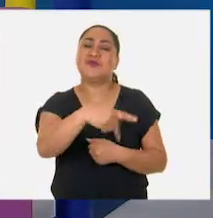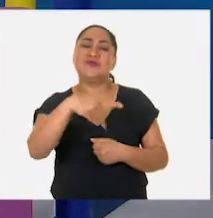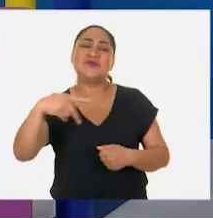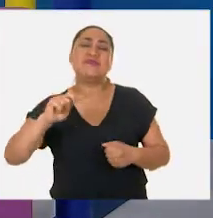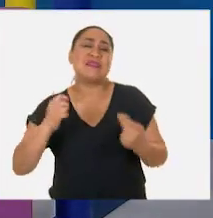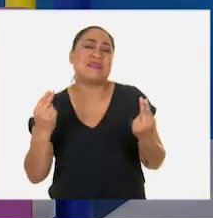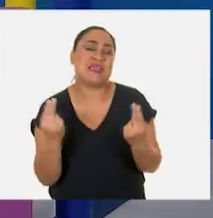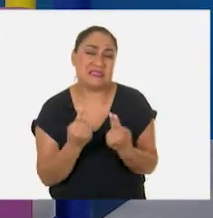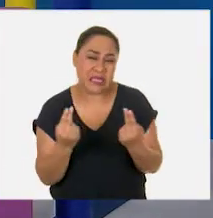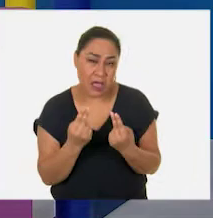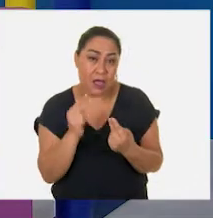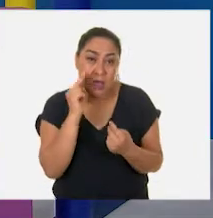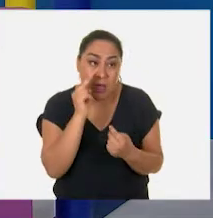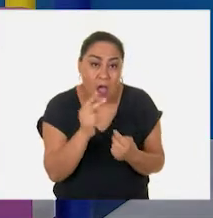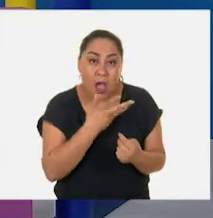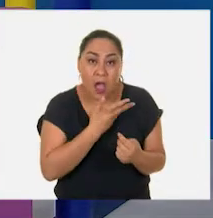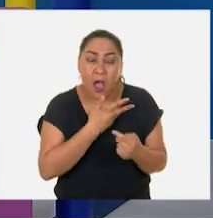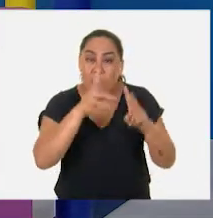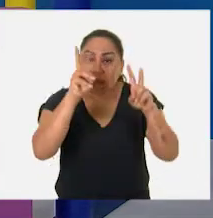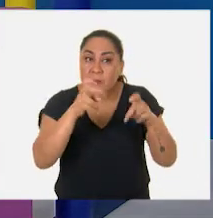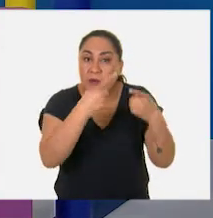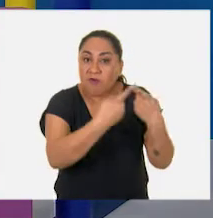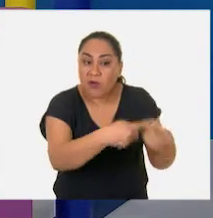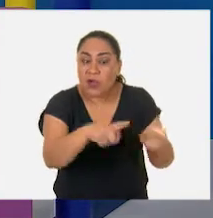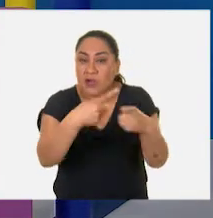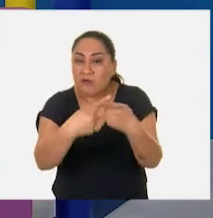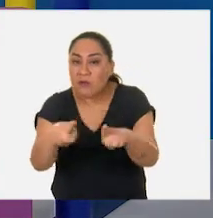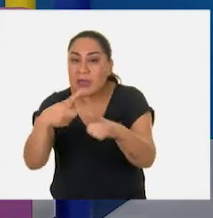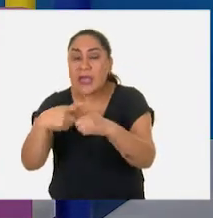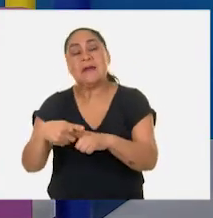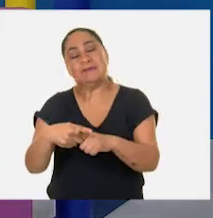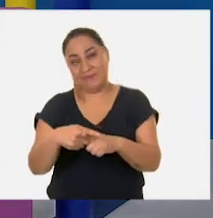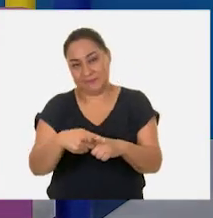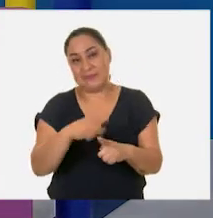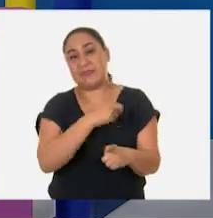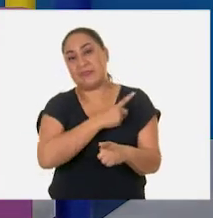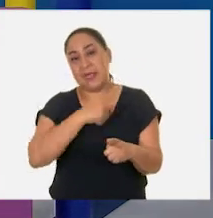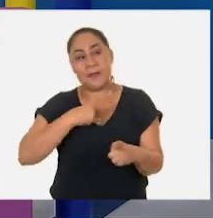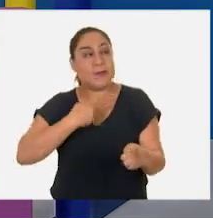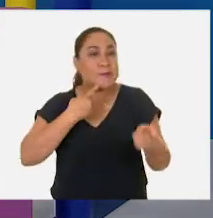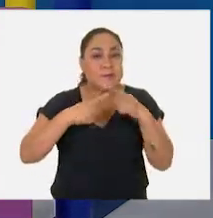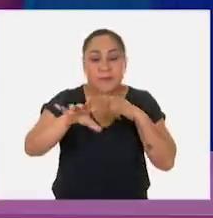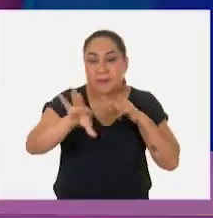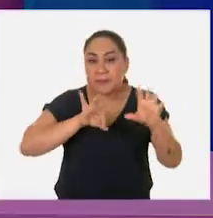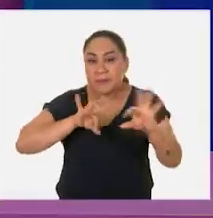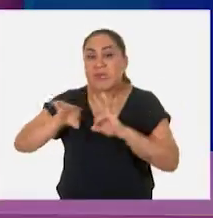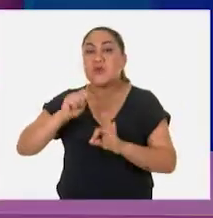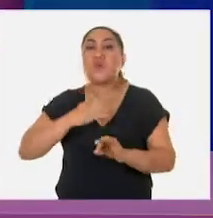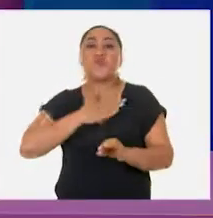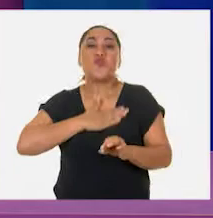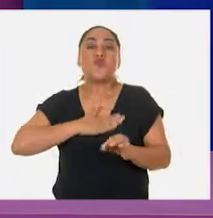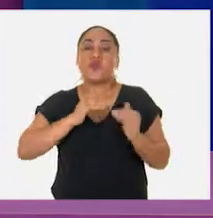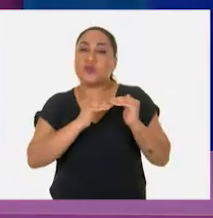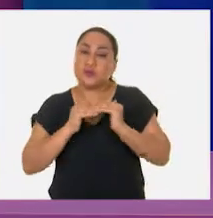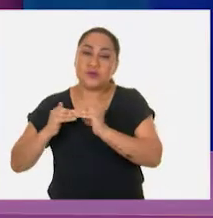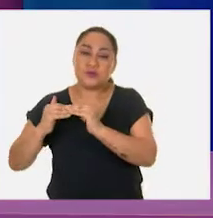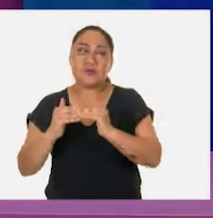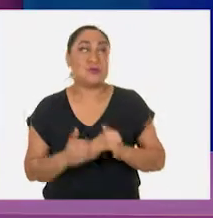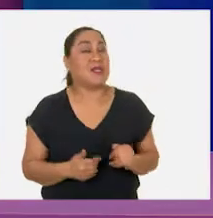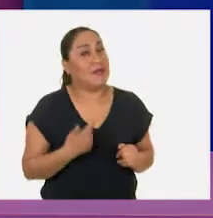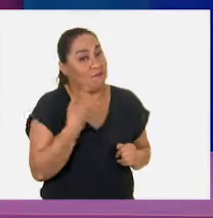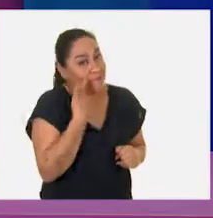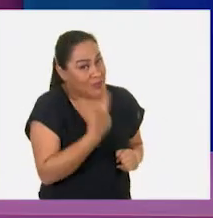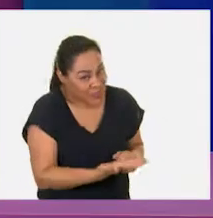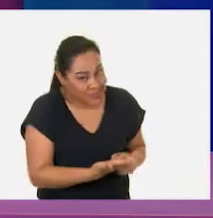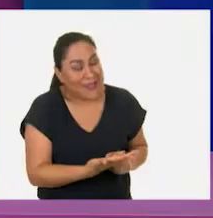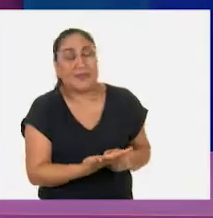que hay una gran diversidad de temas que deben ser tratados con un sistema democrático. ¿Ven? Por eso no